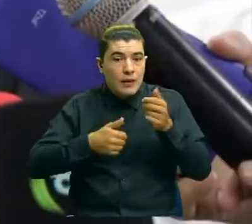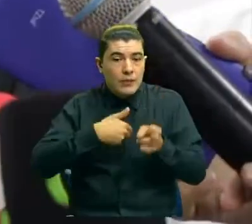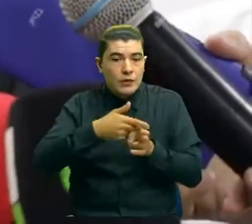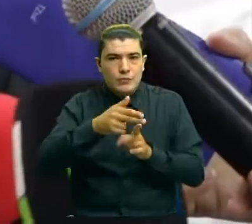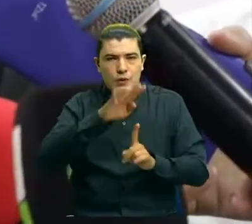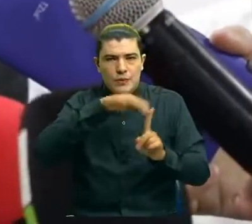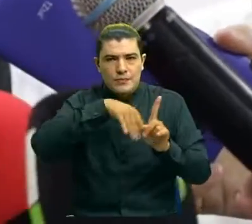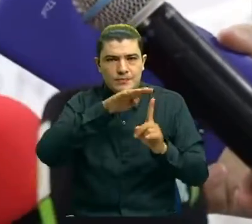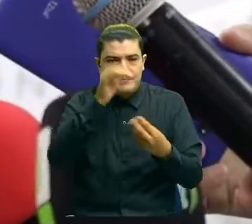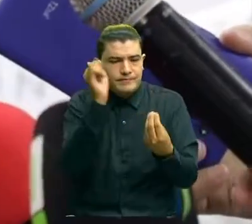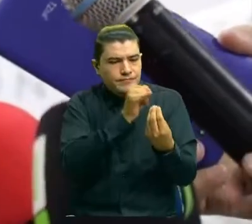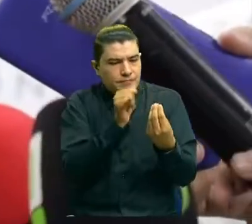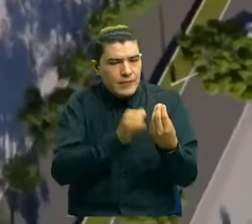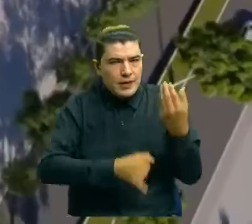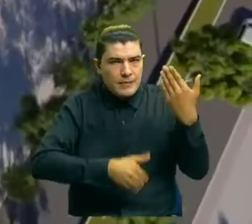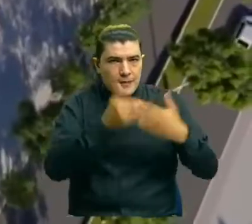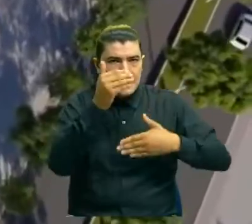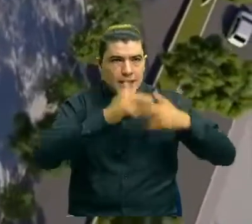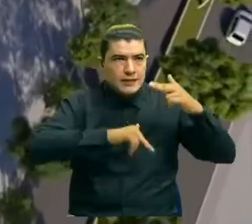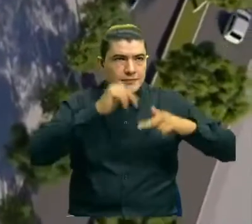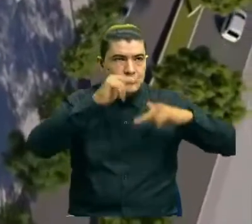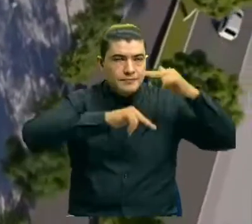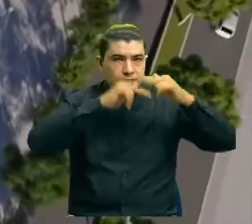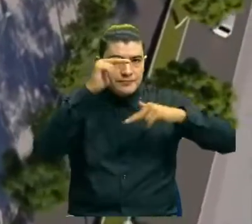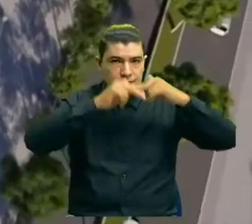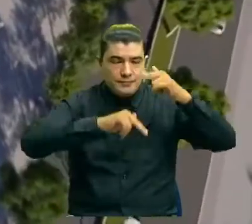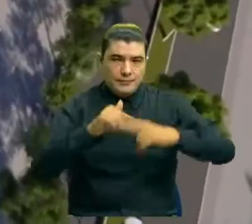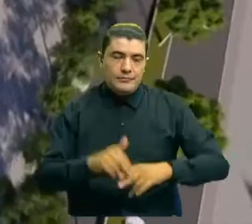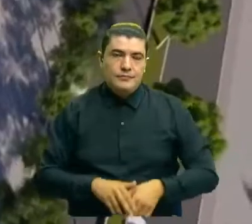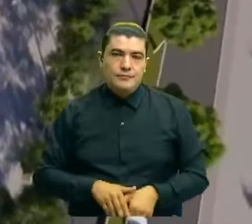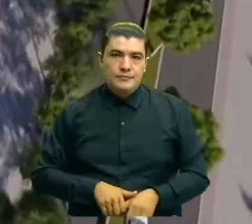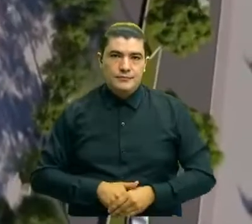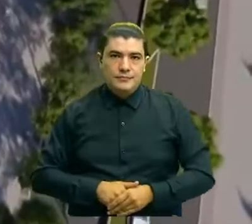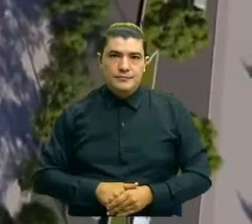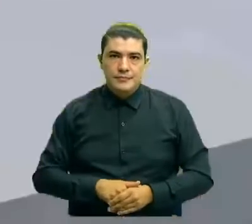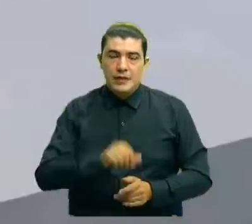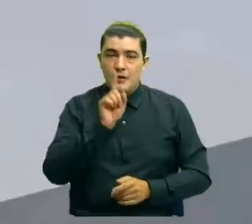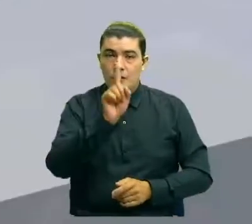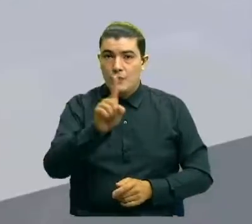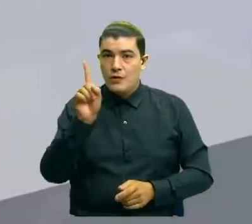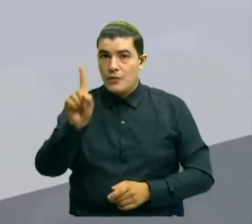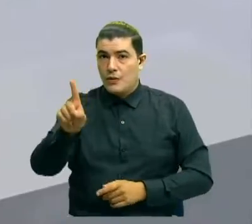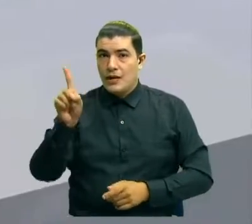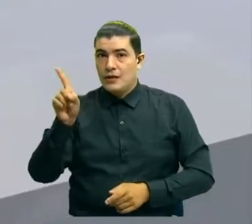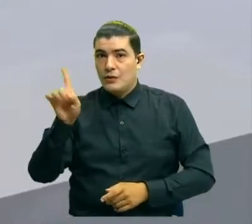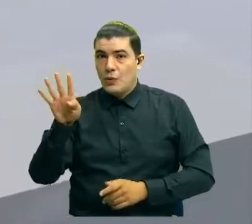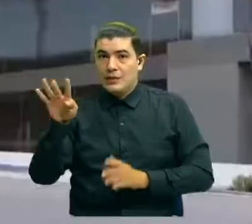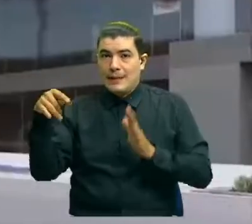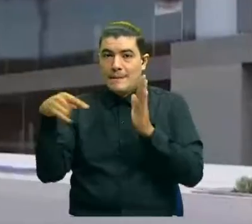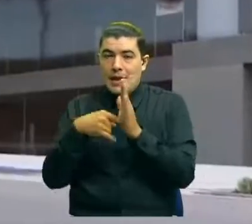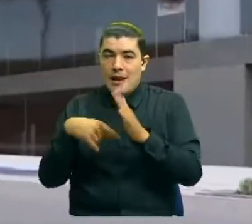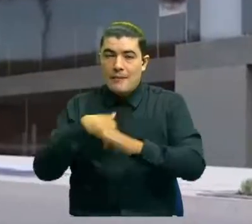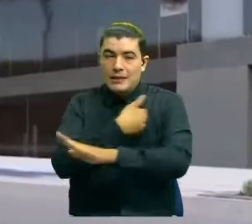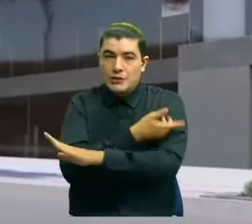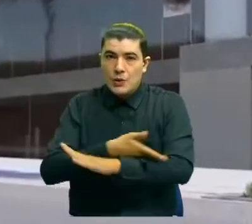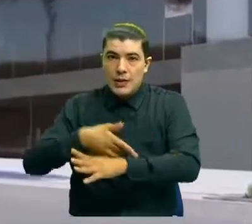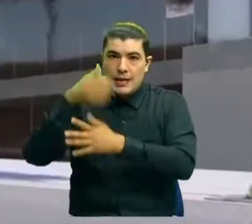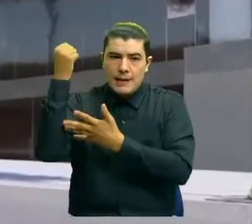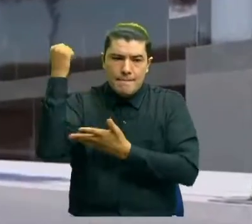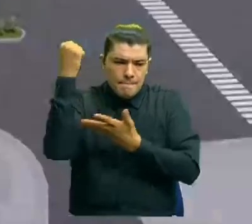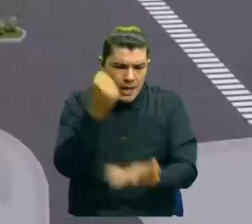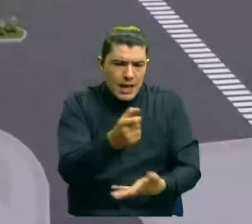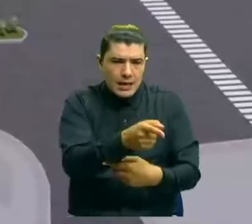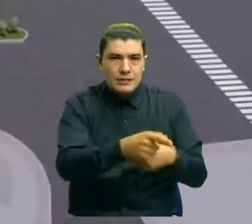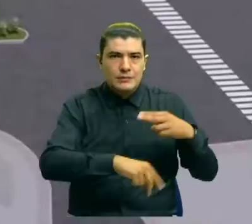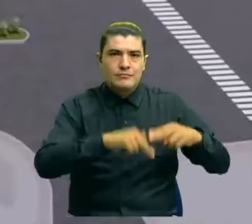de tiempo para el inicio de las obras en lo que se llama la fase precontractual. Serán 114 mil millones de pesos que se invertirán en la